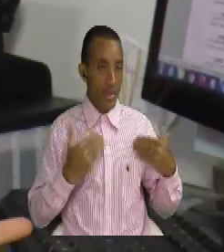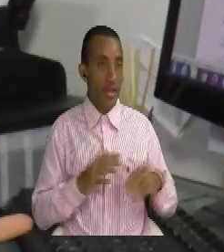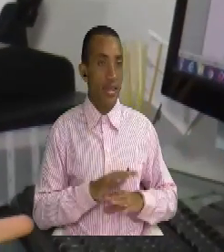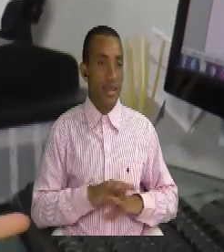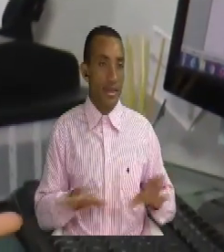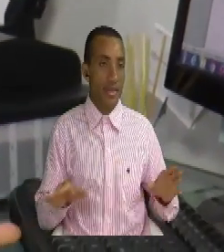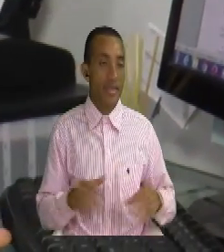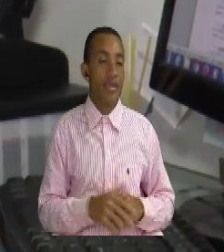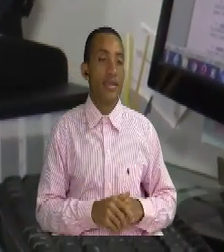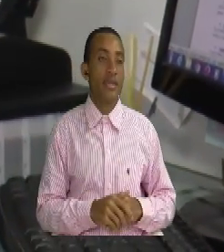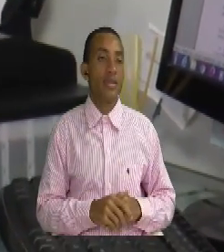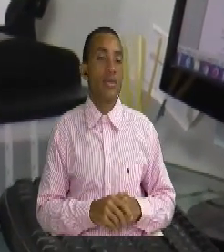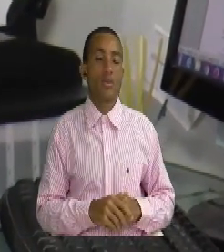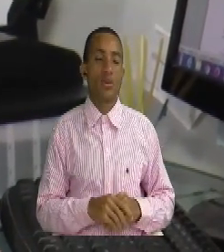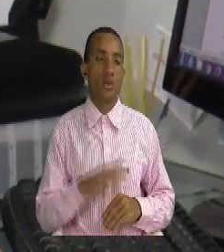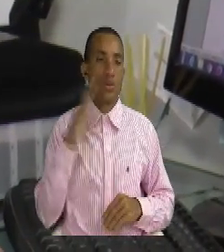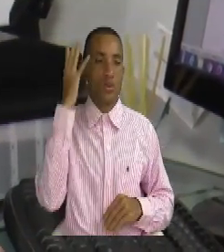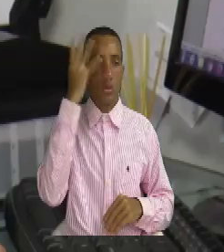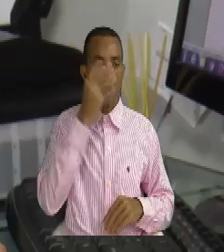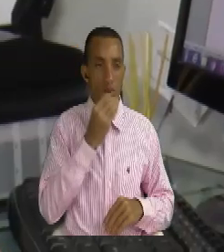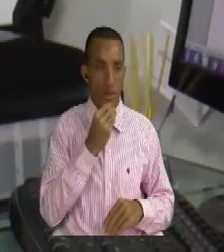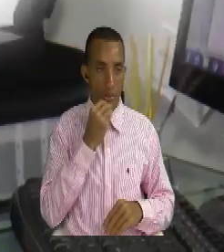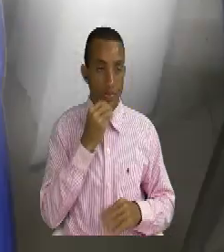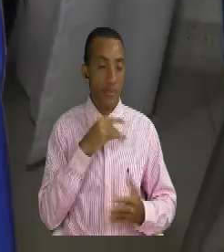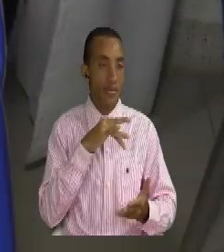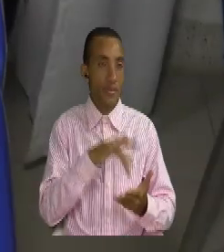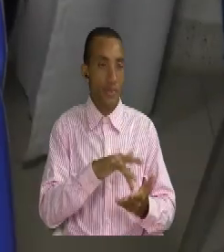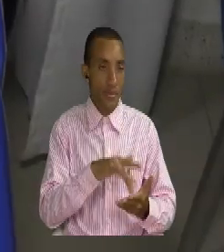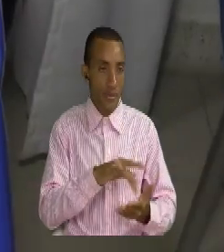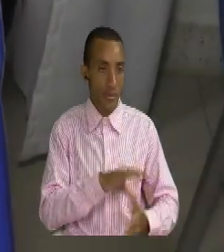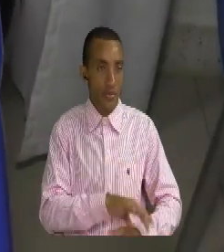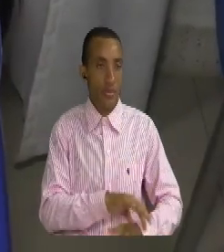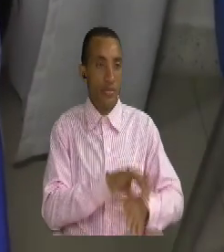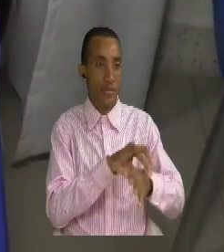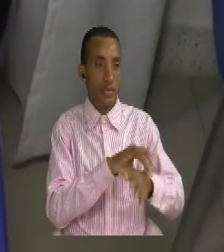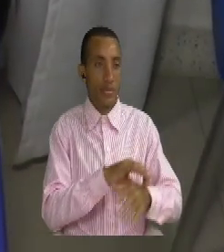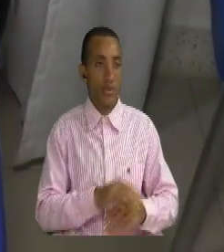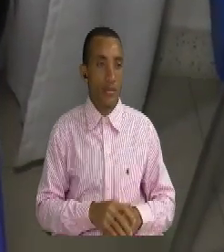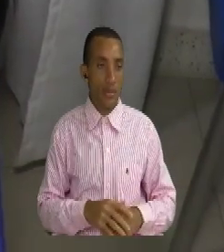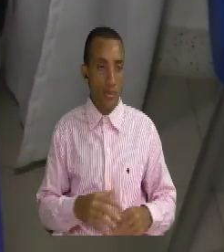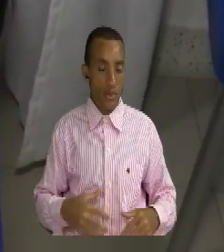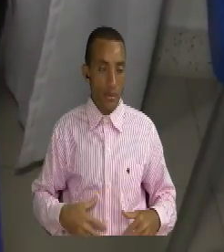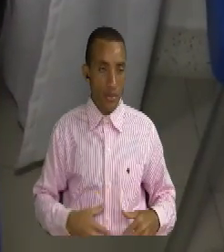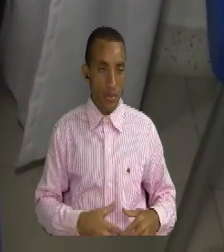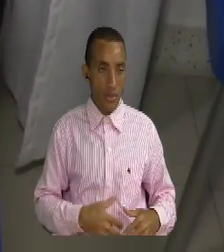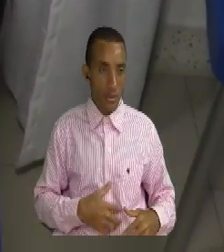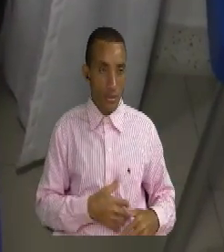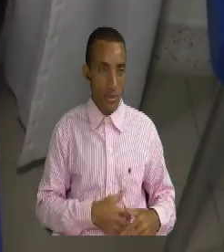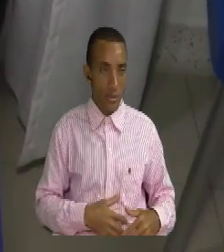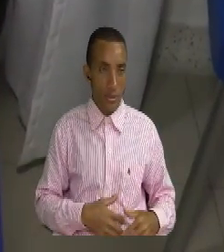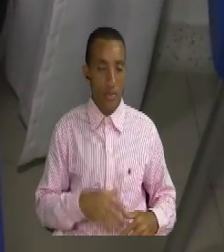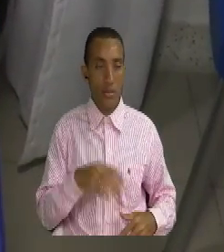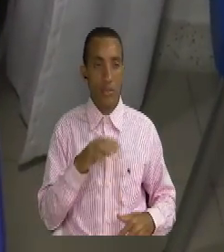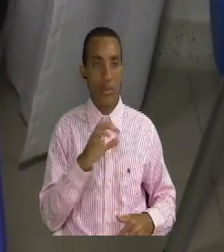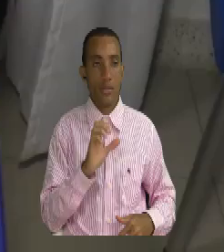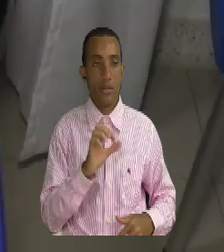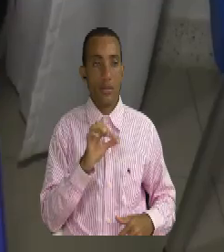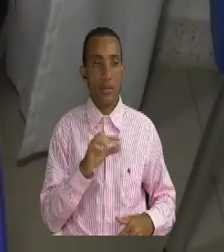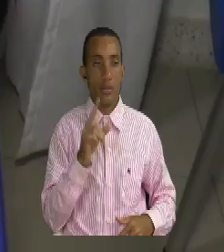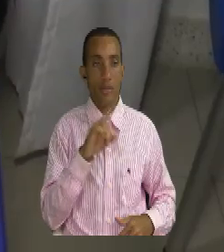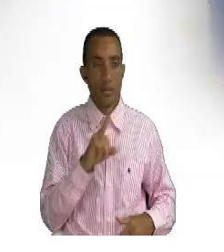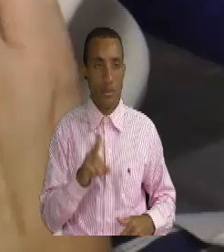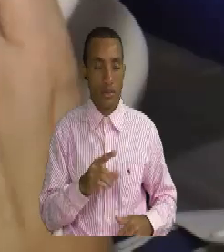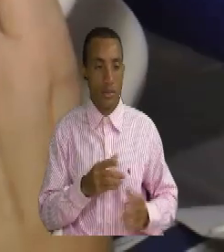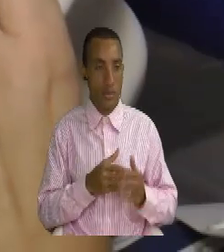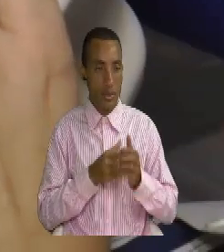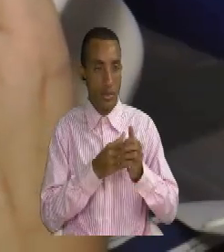porque es una etapa muy hermosa, hay que asistir al médico como tal, hay que reportar tu embarazo en la EPS para que te orienten y lleves un control prenatal, porque eso